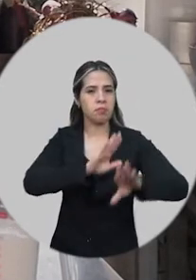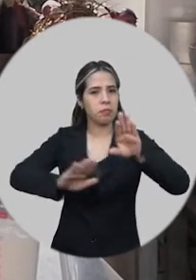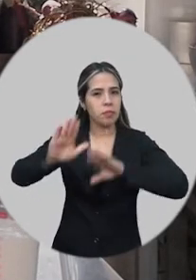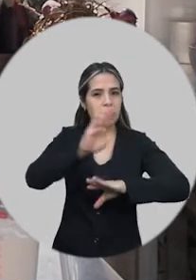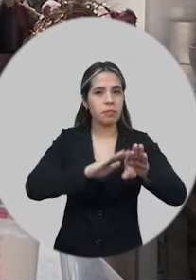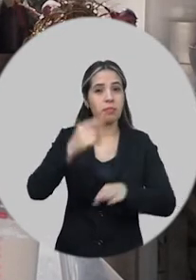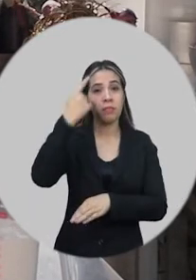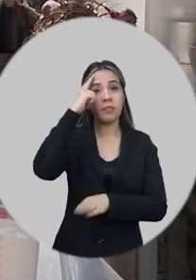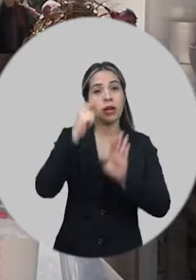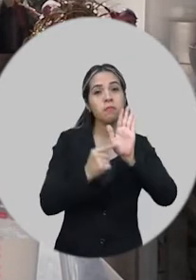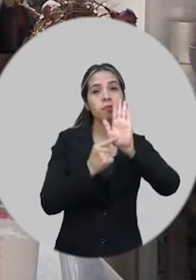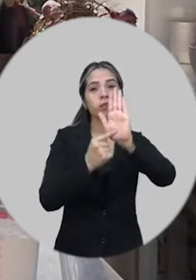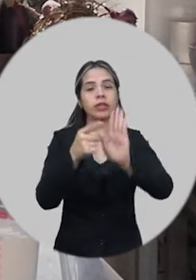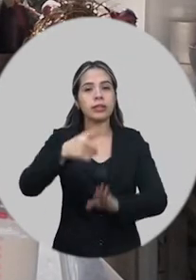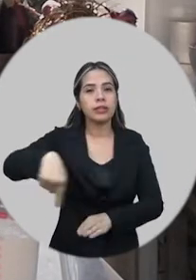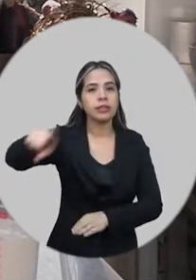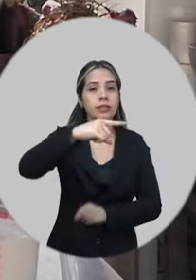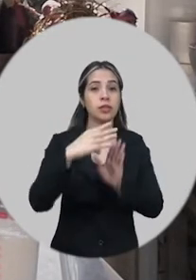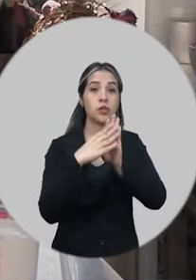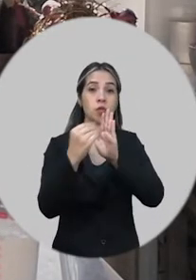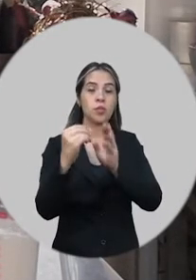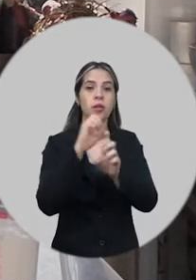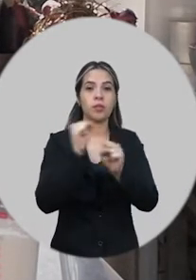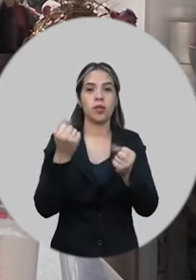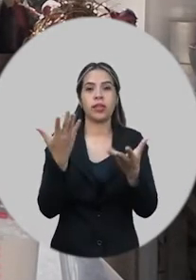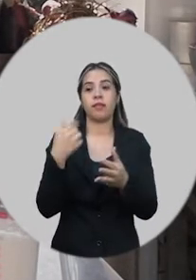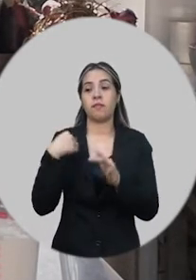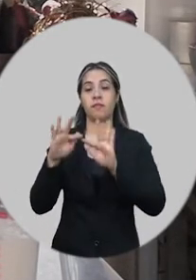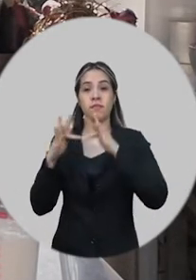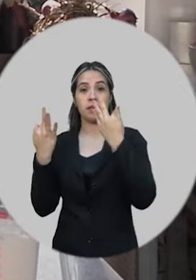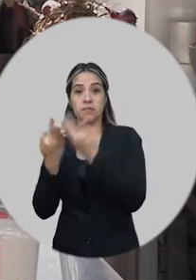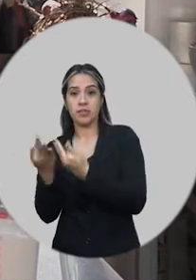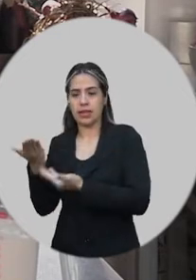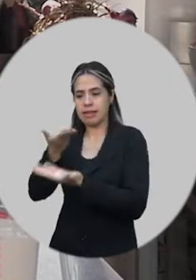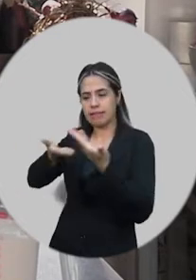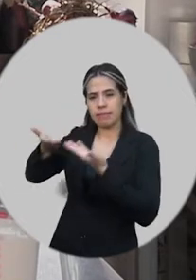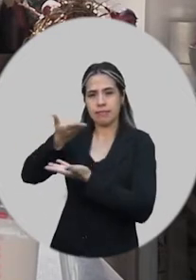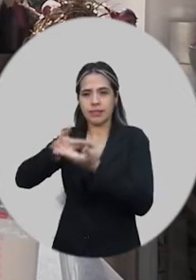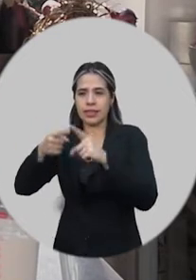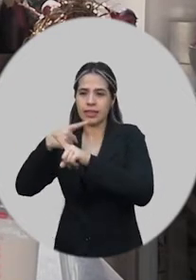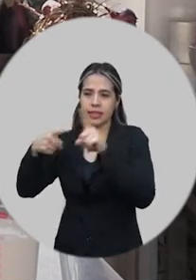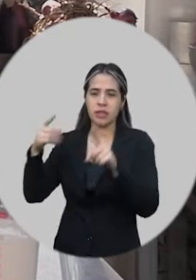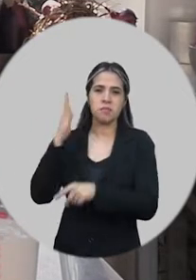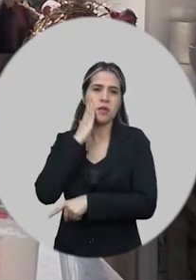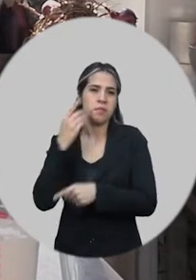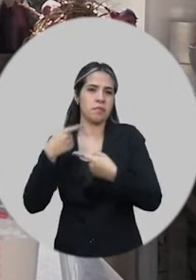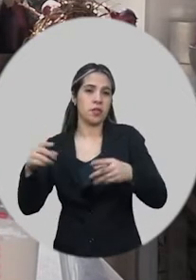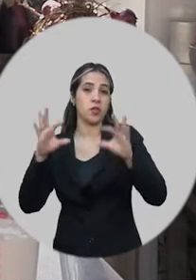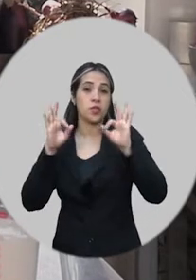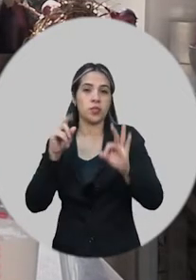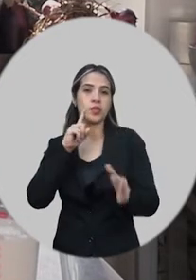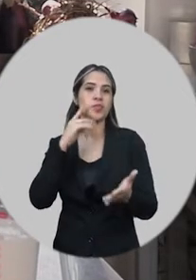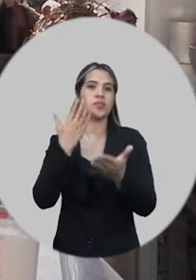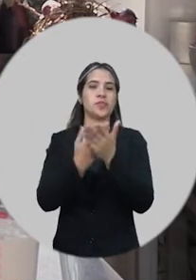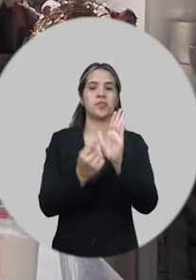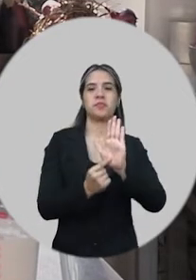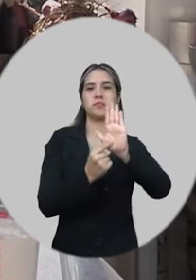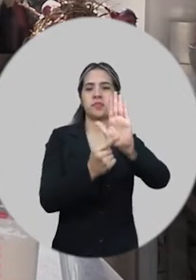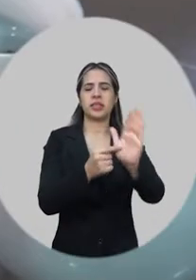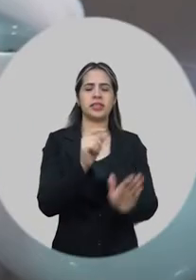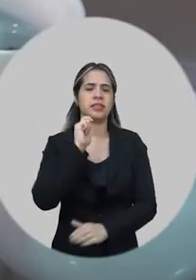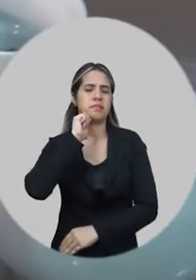receta para compartir con ustedes, con mi mamá, con un tío, entonces buscando todos los tips para que salga realmente